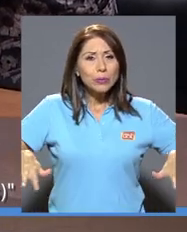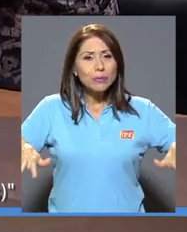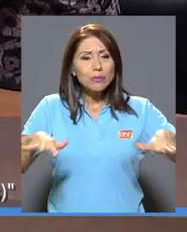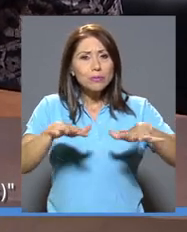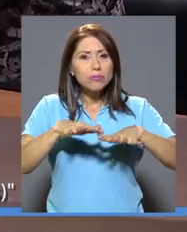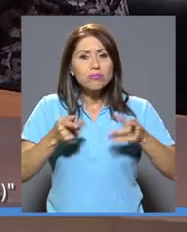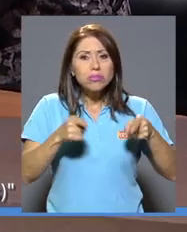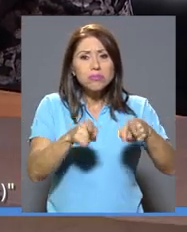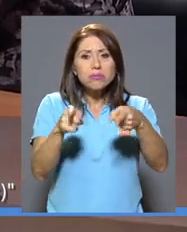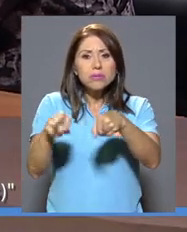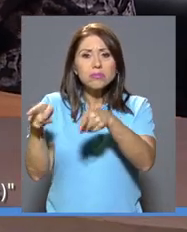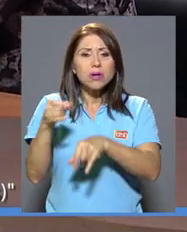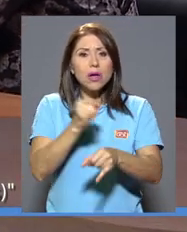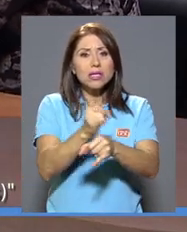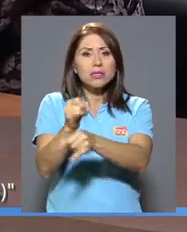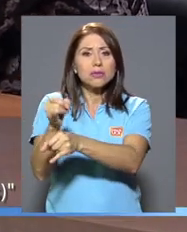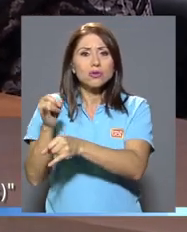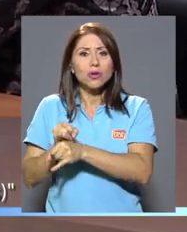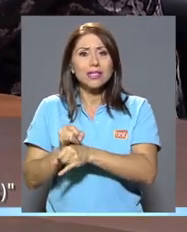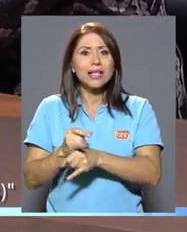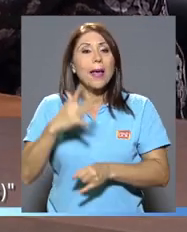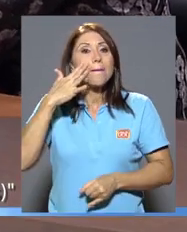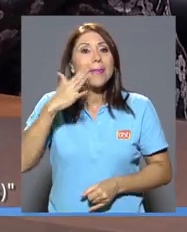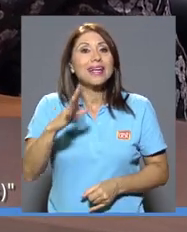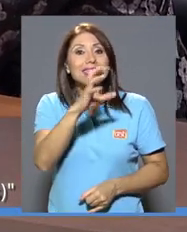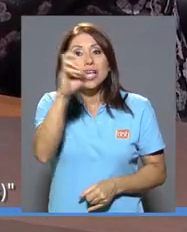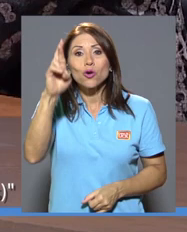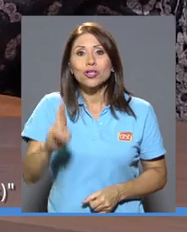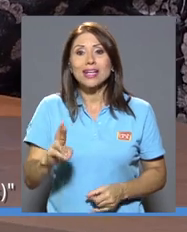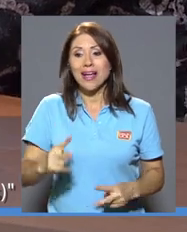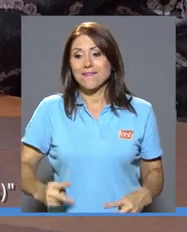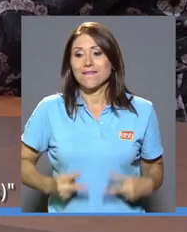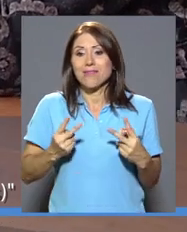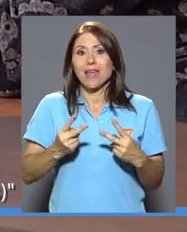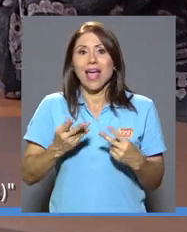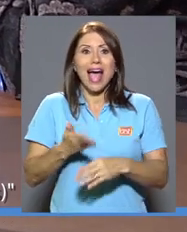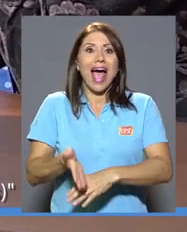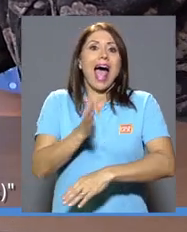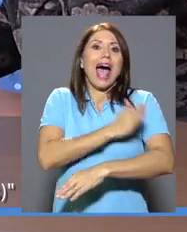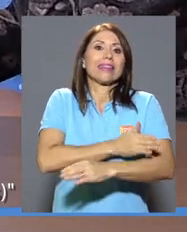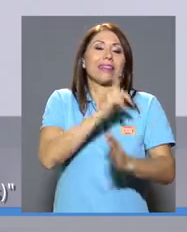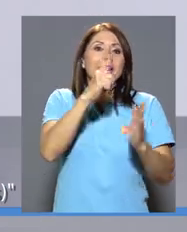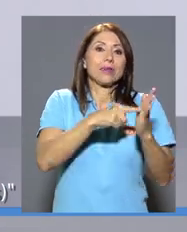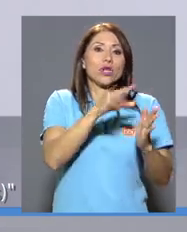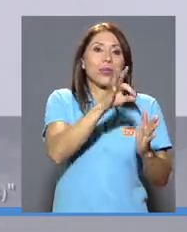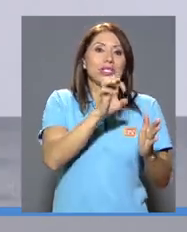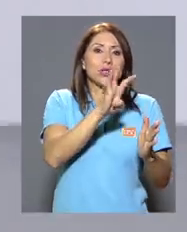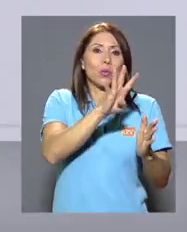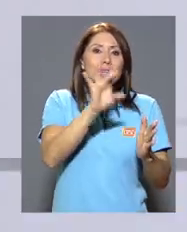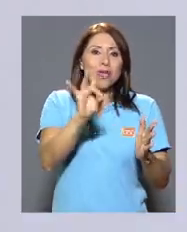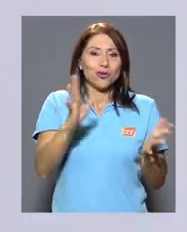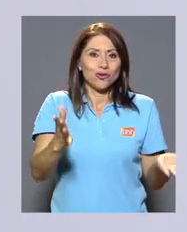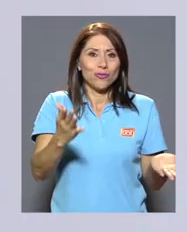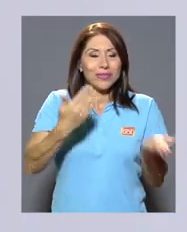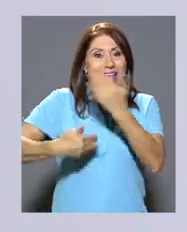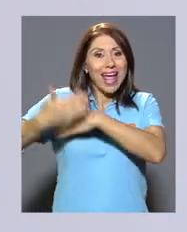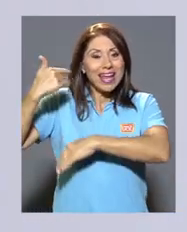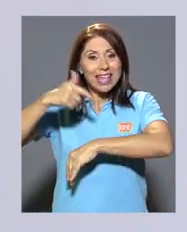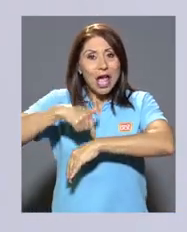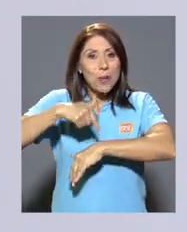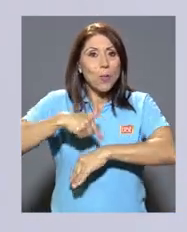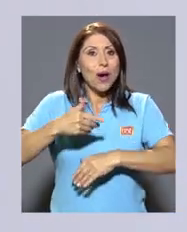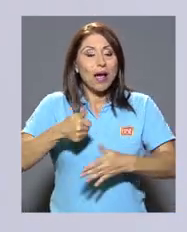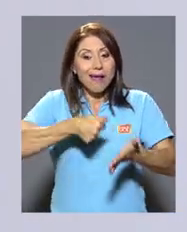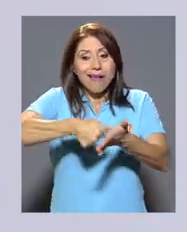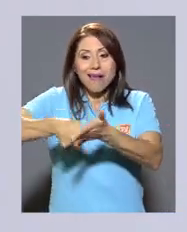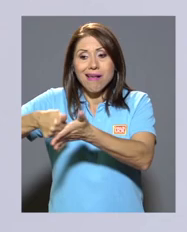costa rica parece que viviera antes del 48 en aquella época en la cual las elecciones se podían los resultados de las